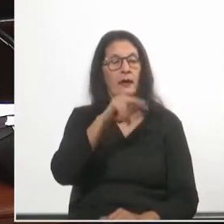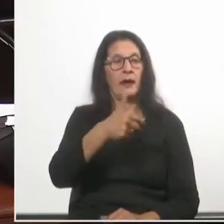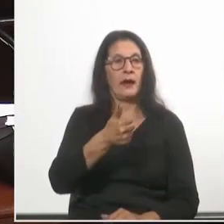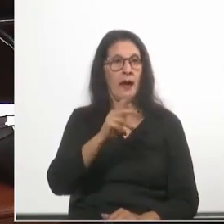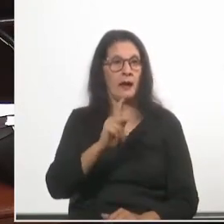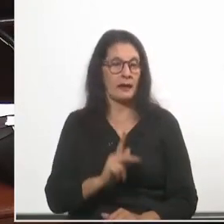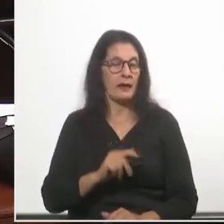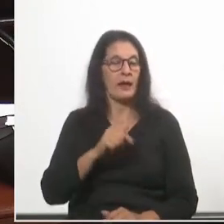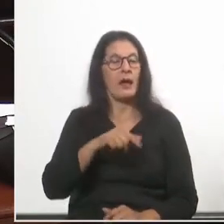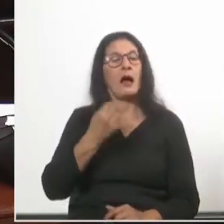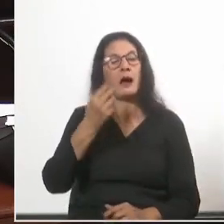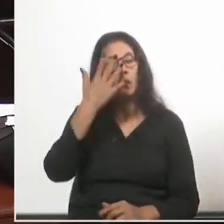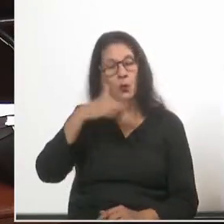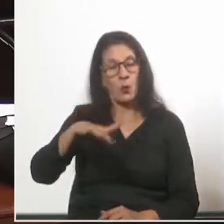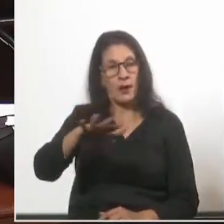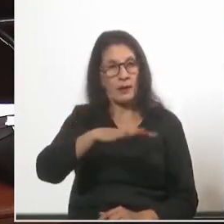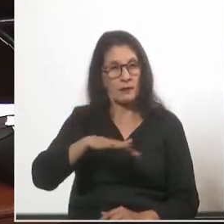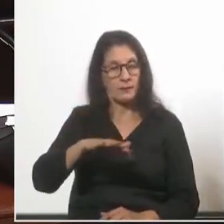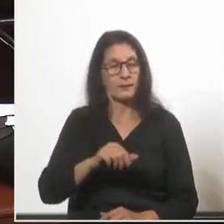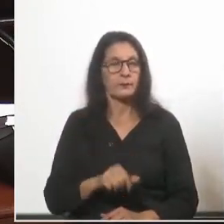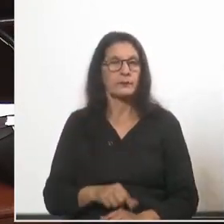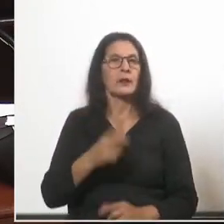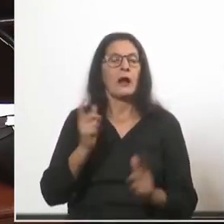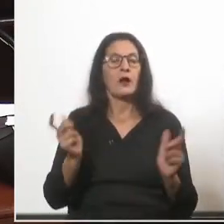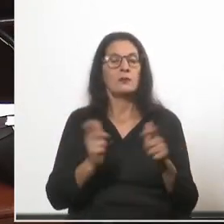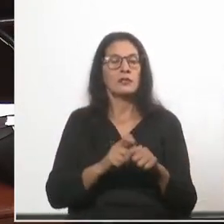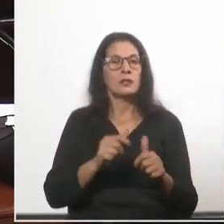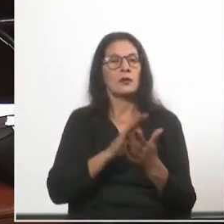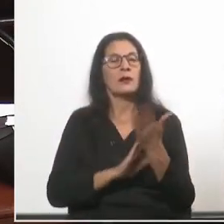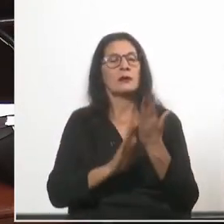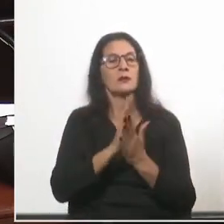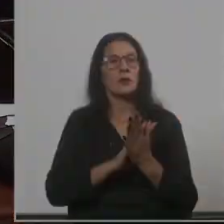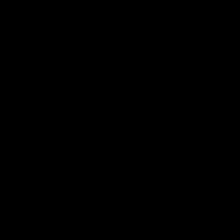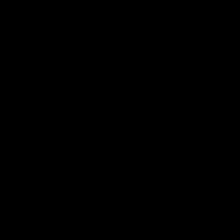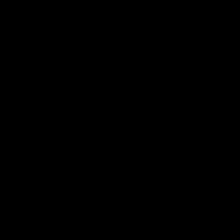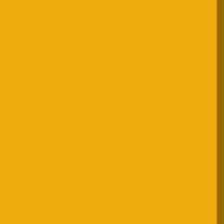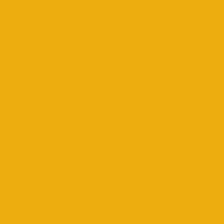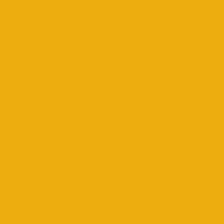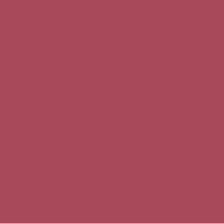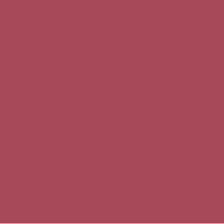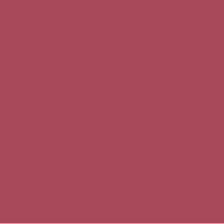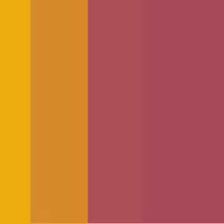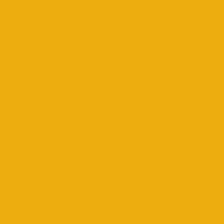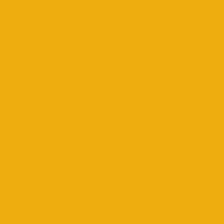INAC, a la Federación Rural, a la Asociación Rural, a la Comisión Nacional de Fomento Rural.